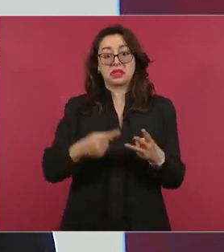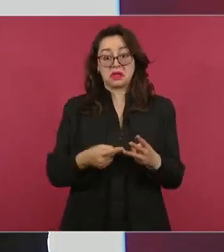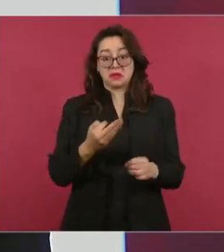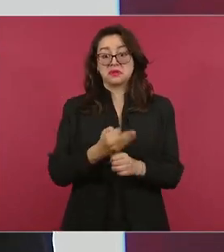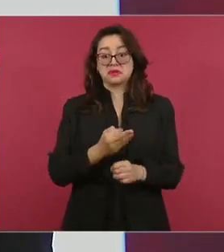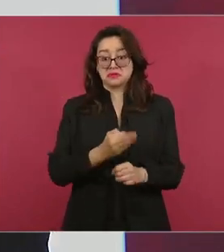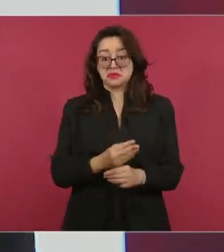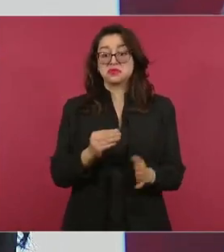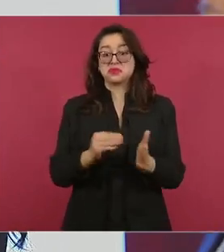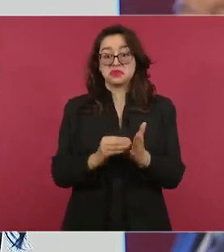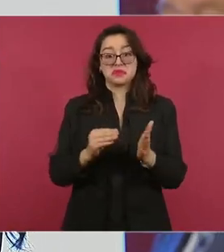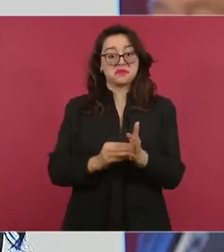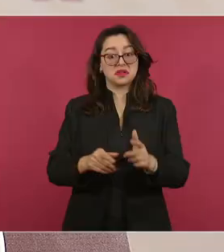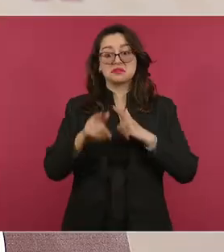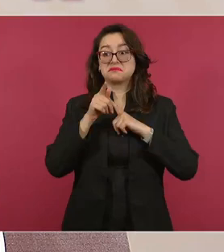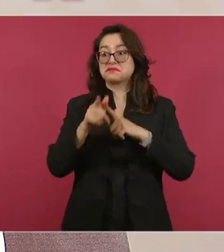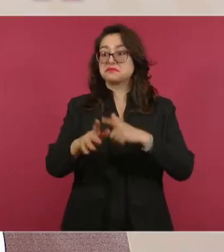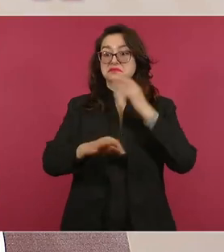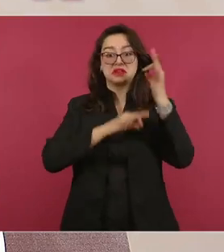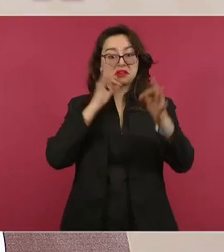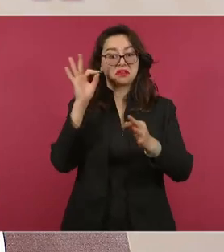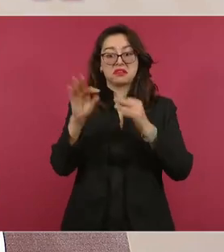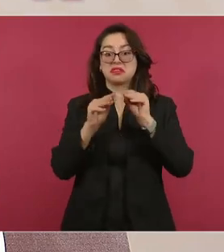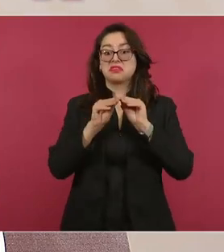redes sociales y en mensajes de